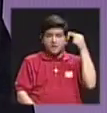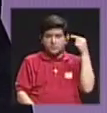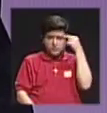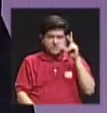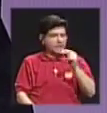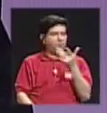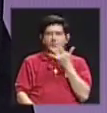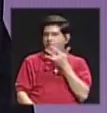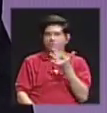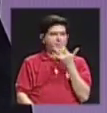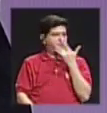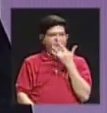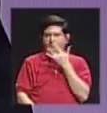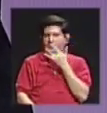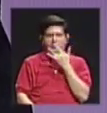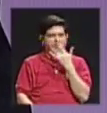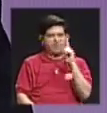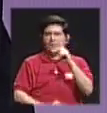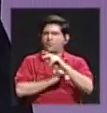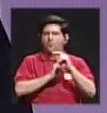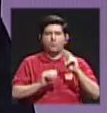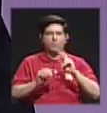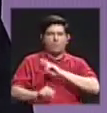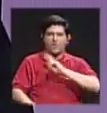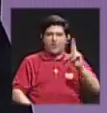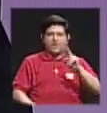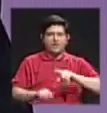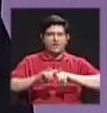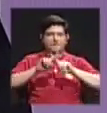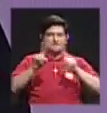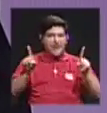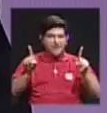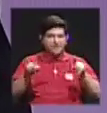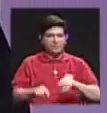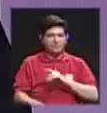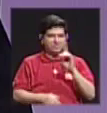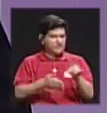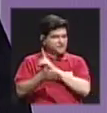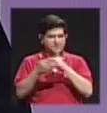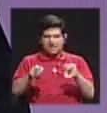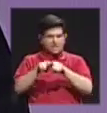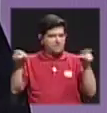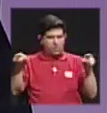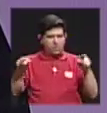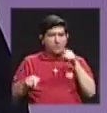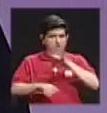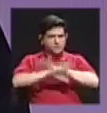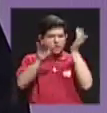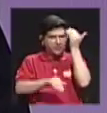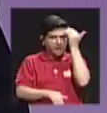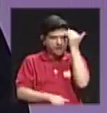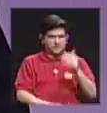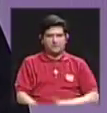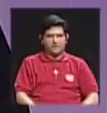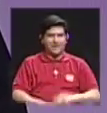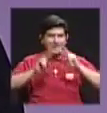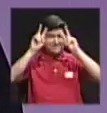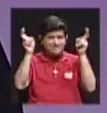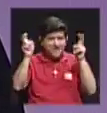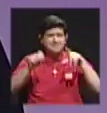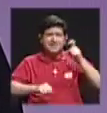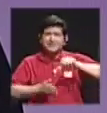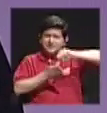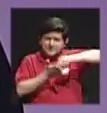le da preferencias a ninguna religión, pero que tampoco la discrimina. Eso, en eso hay que tenerlo muy claro. Y yo creo que eso es un tema en el